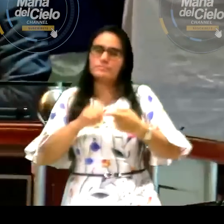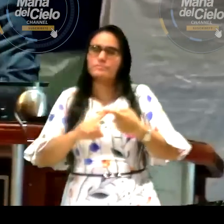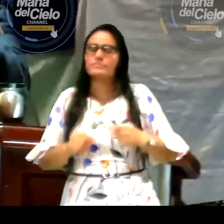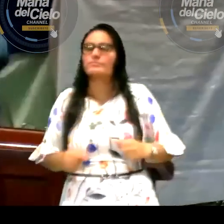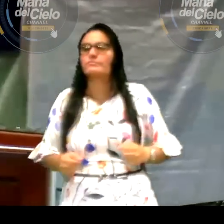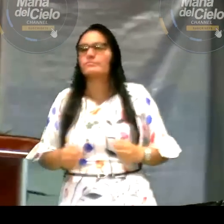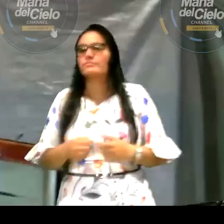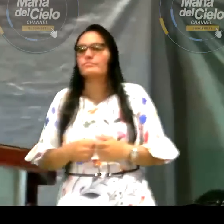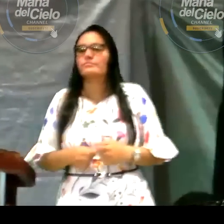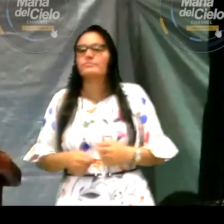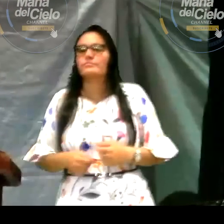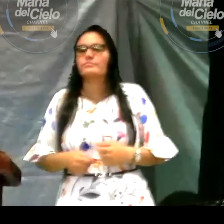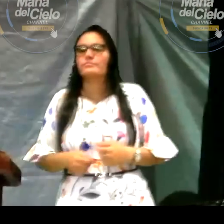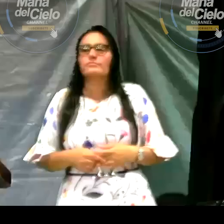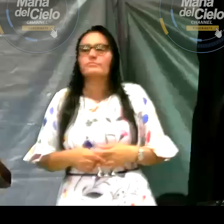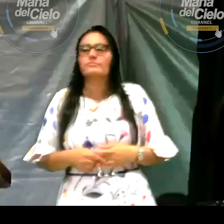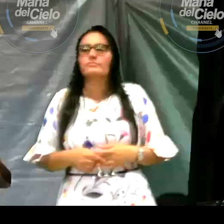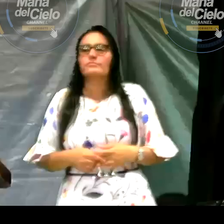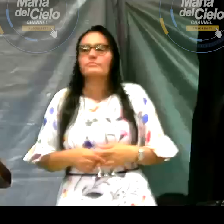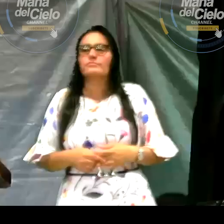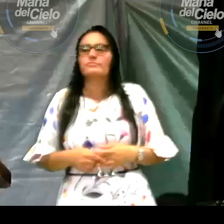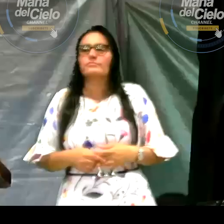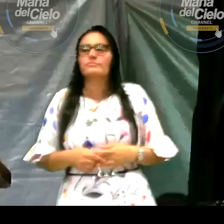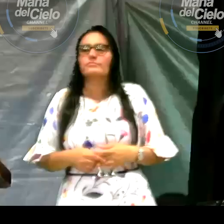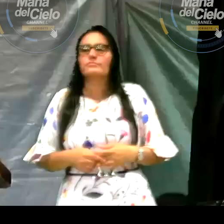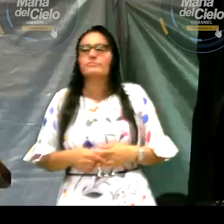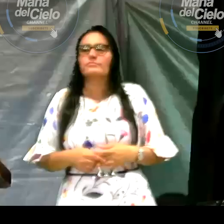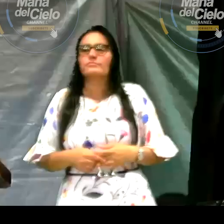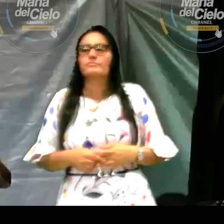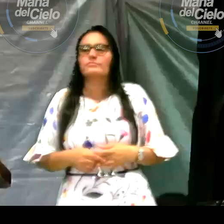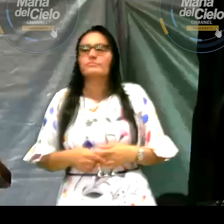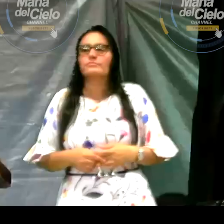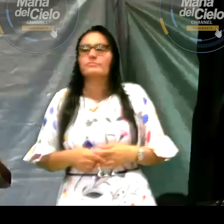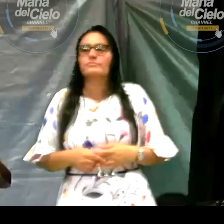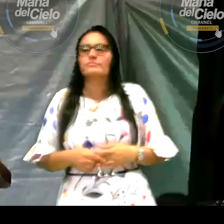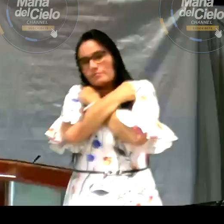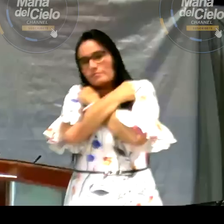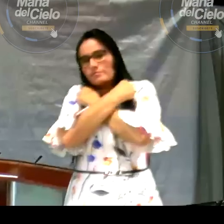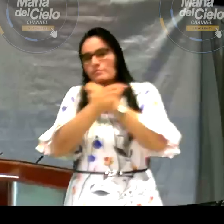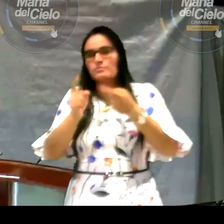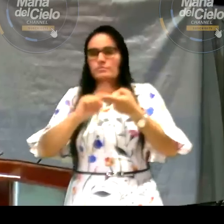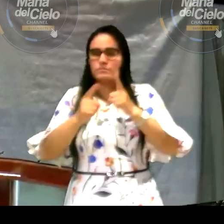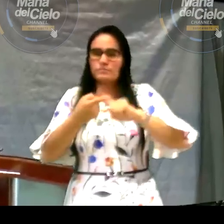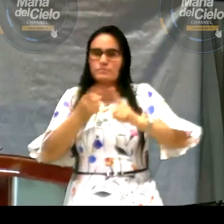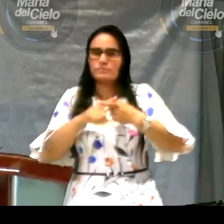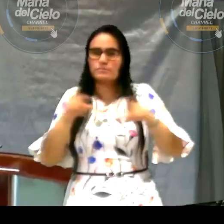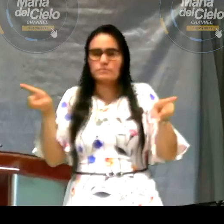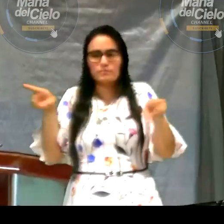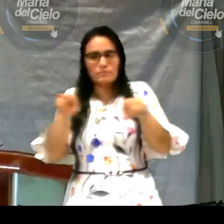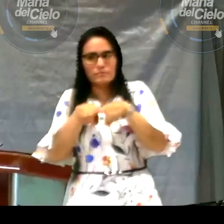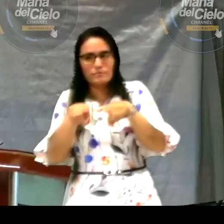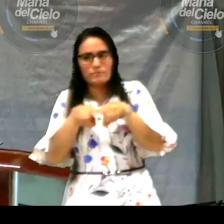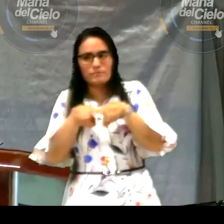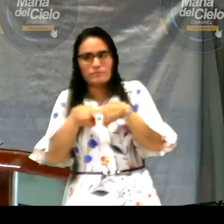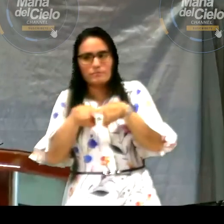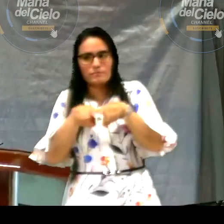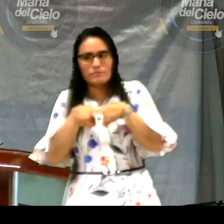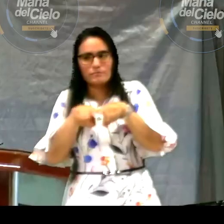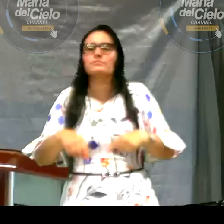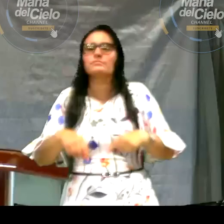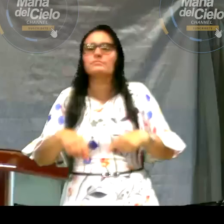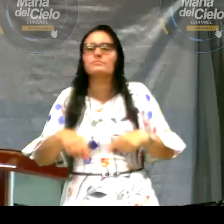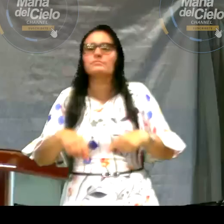Biblia es: en todo tiempo amo al amigo, y es como un hermano en tiempo de angustia. Y Jesús no apareció.